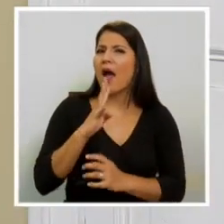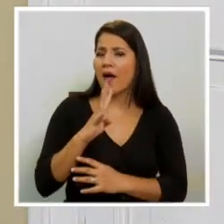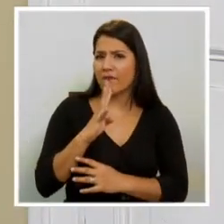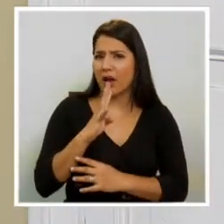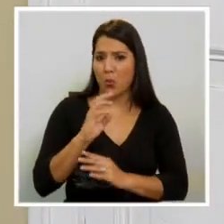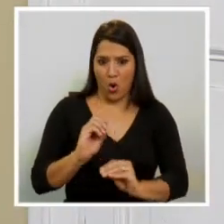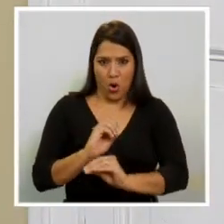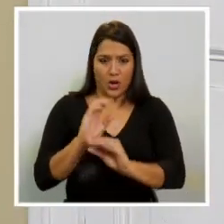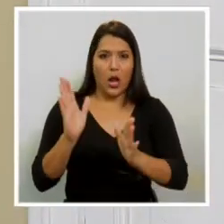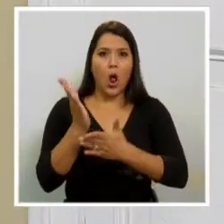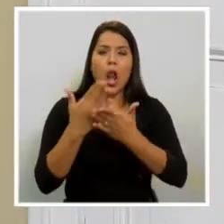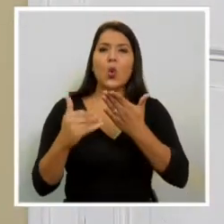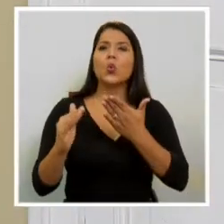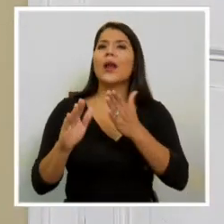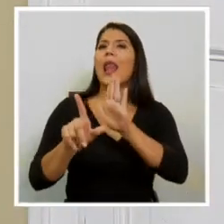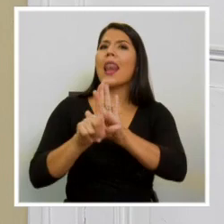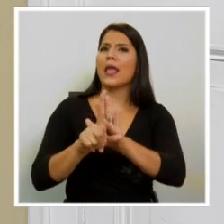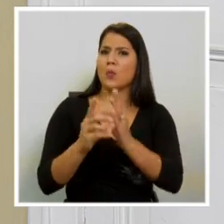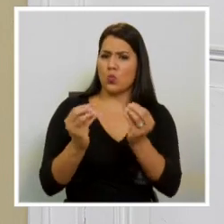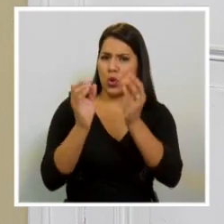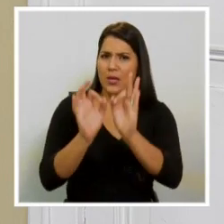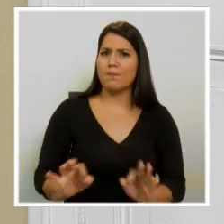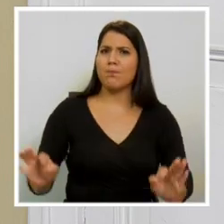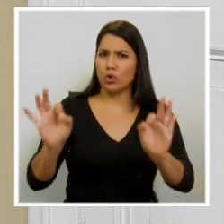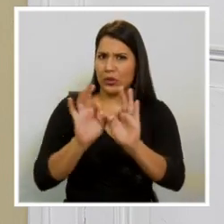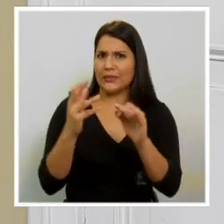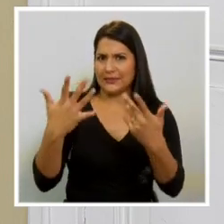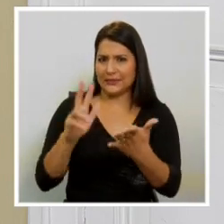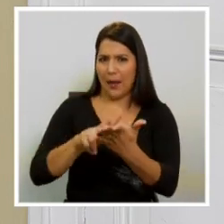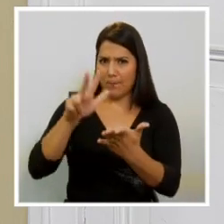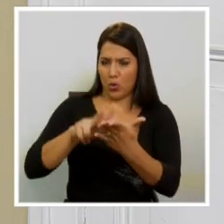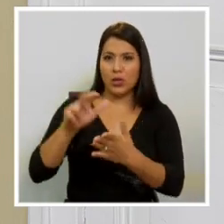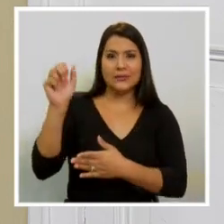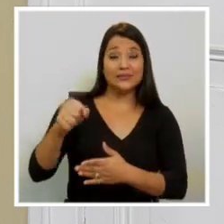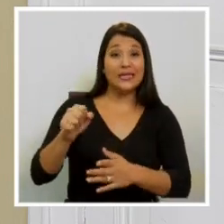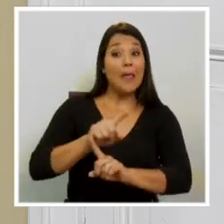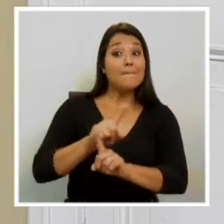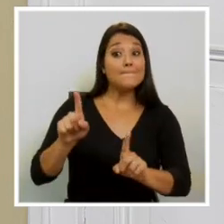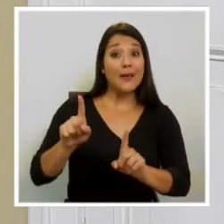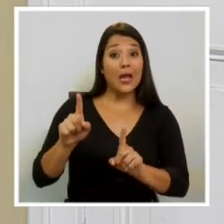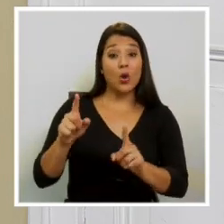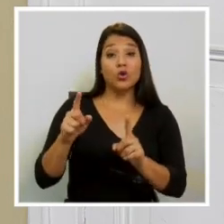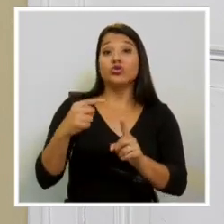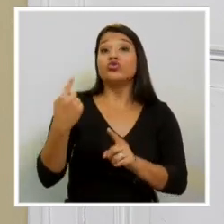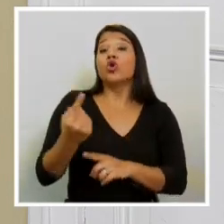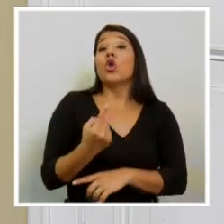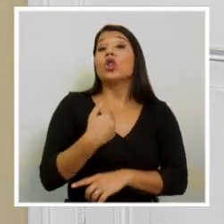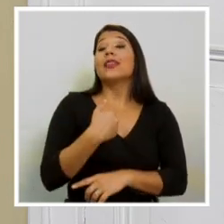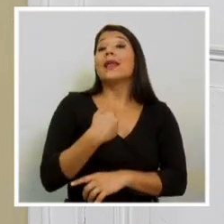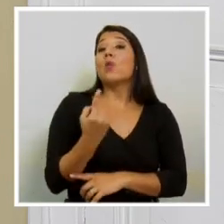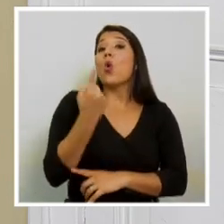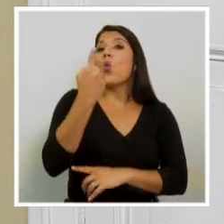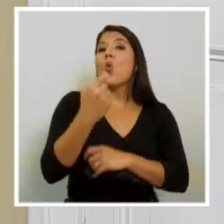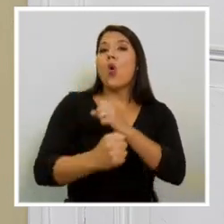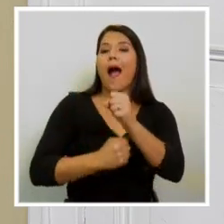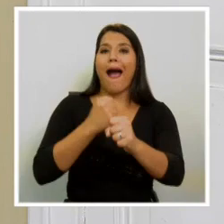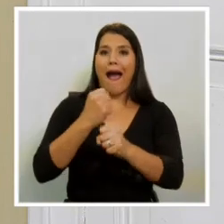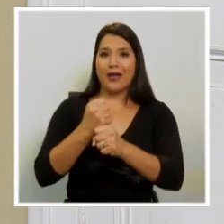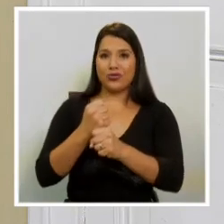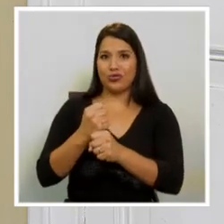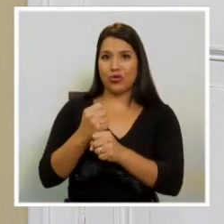algunas leyes importantes, pero también hay que entender que este es el primer año de los diputados. Muchos de